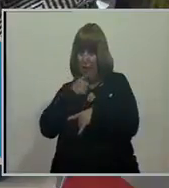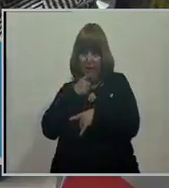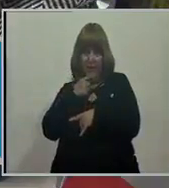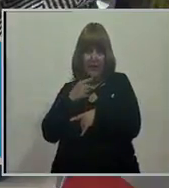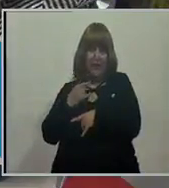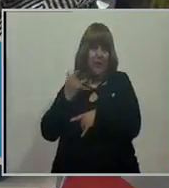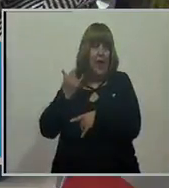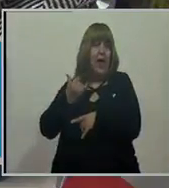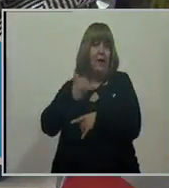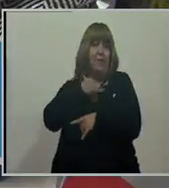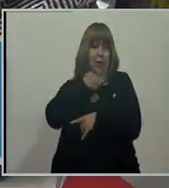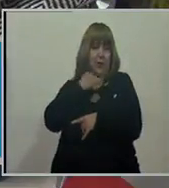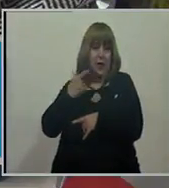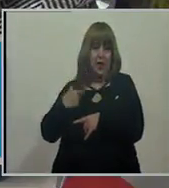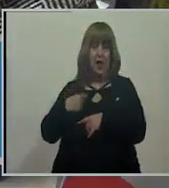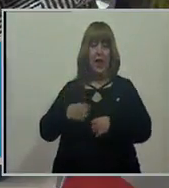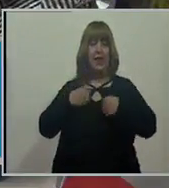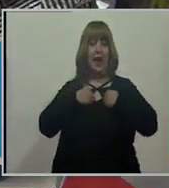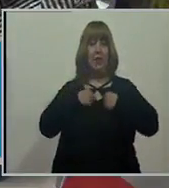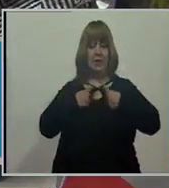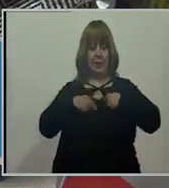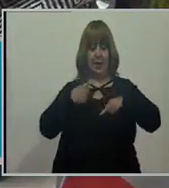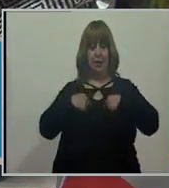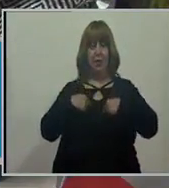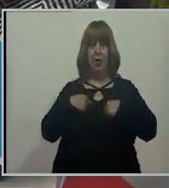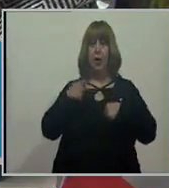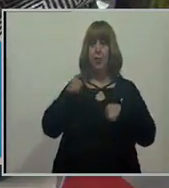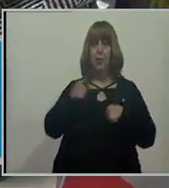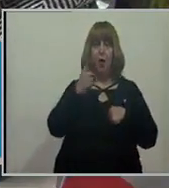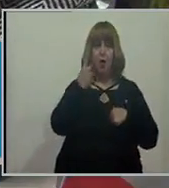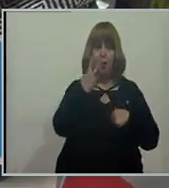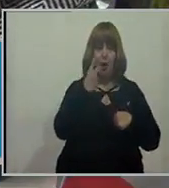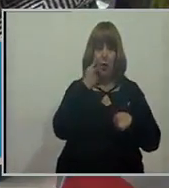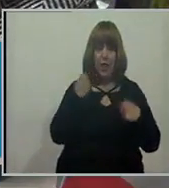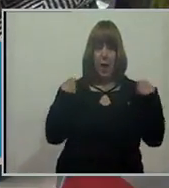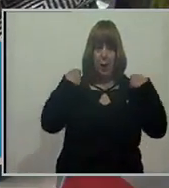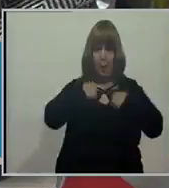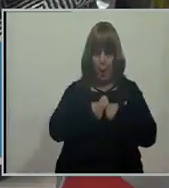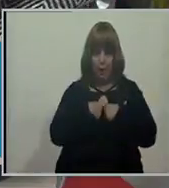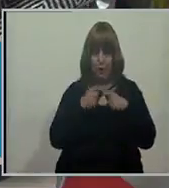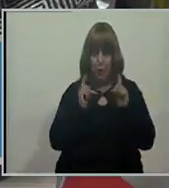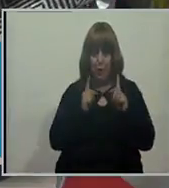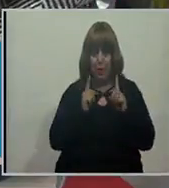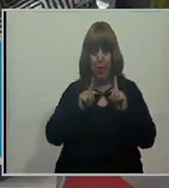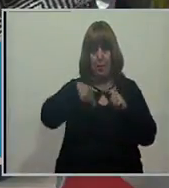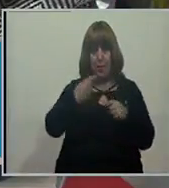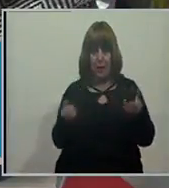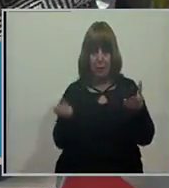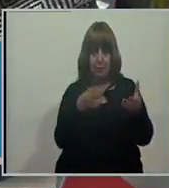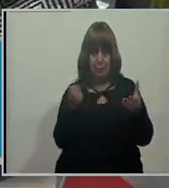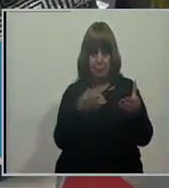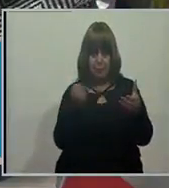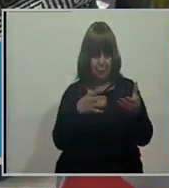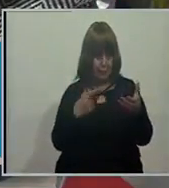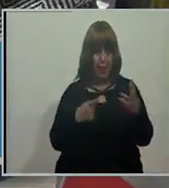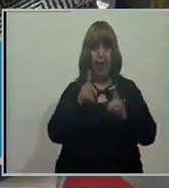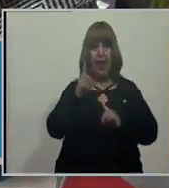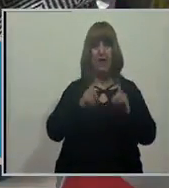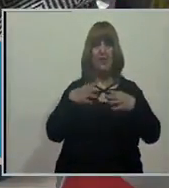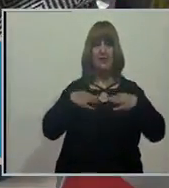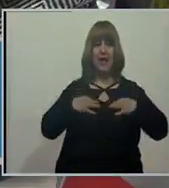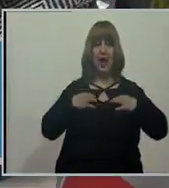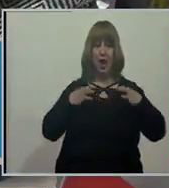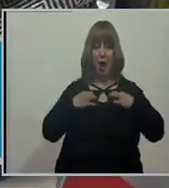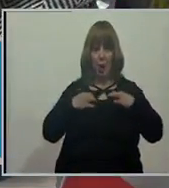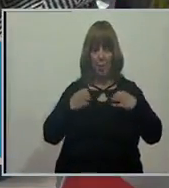frivolidad. Sí. Pero nos cambiamos la camisa. Vos apareces dos días con ese poncho y mañana, sí, te pegan. Importa más cómo te vestís que lo, claro, que estás diciendo, en